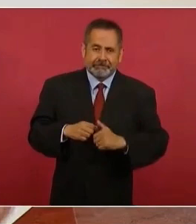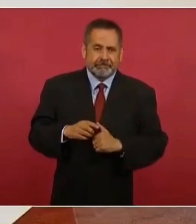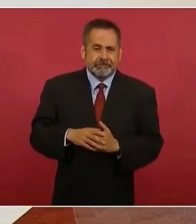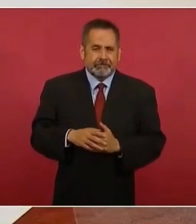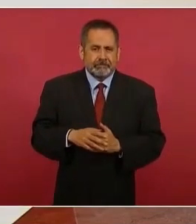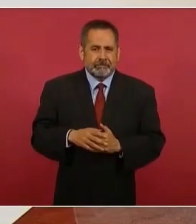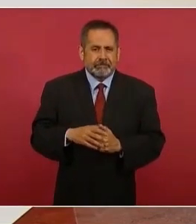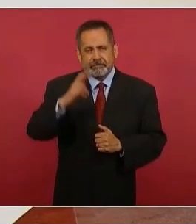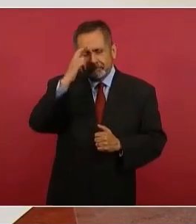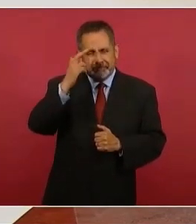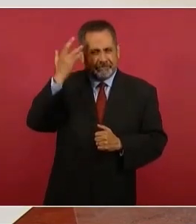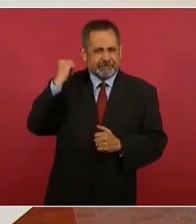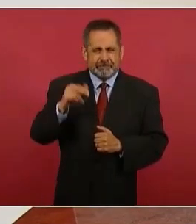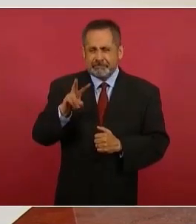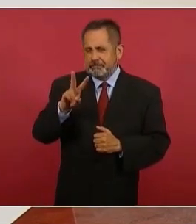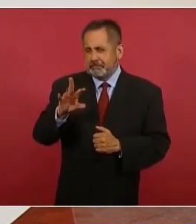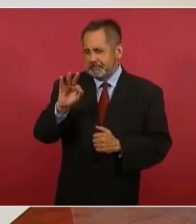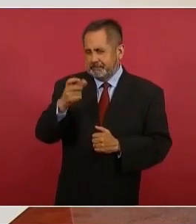Dijo Fox